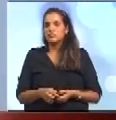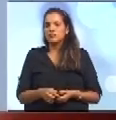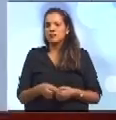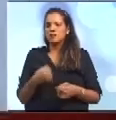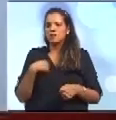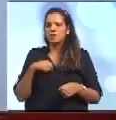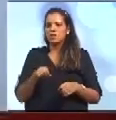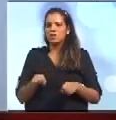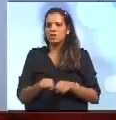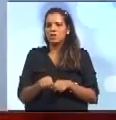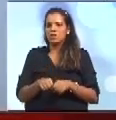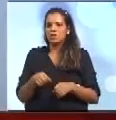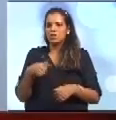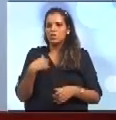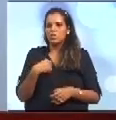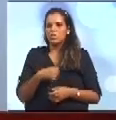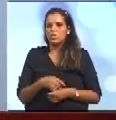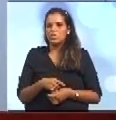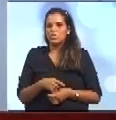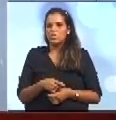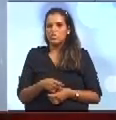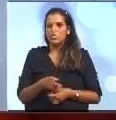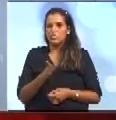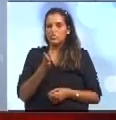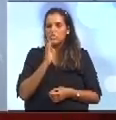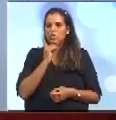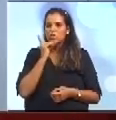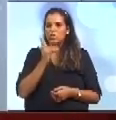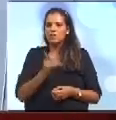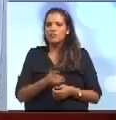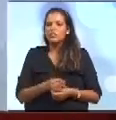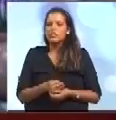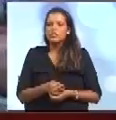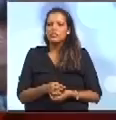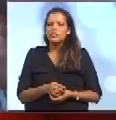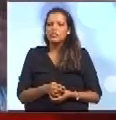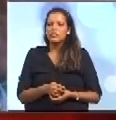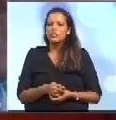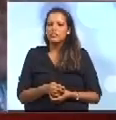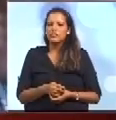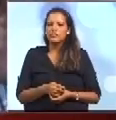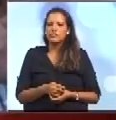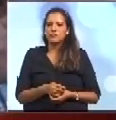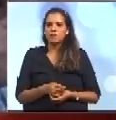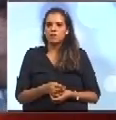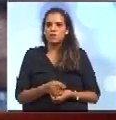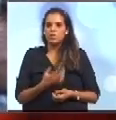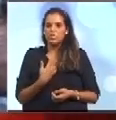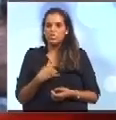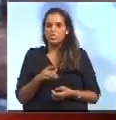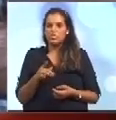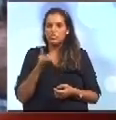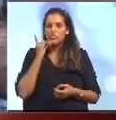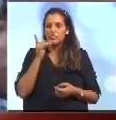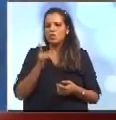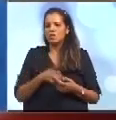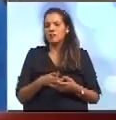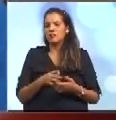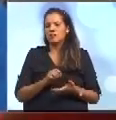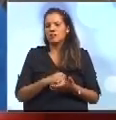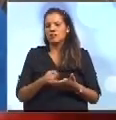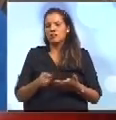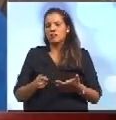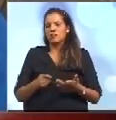de ahí. Aquí no querían que yo que la marimba estuviera, ¿no? Prejuicios que con constancia fueron vencidos con la sencilla clave